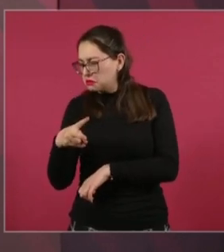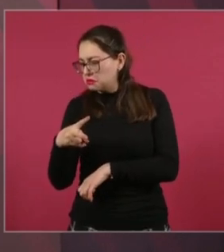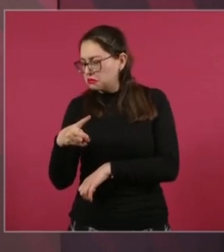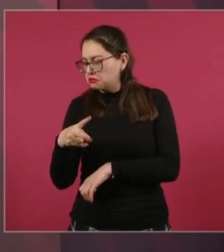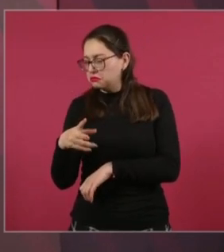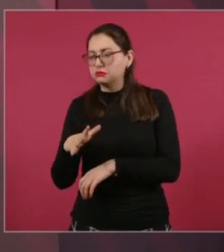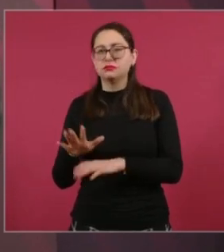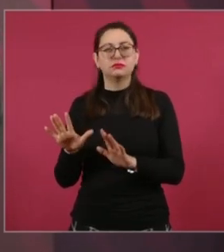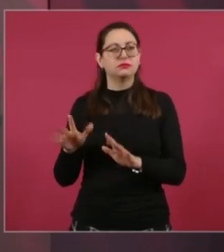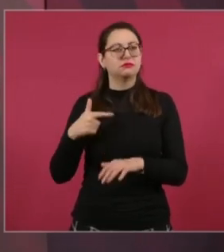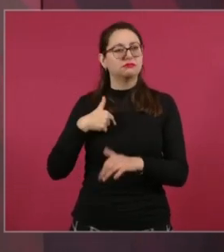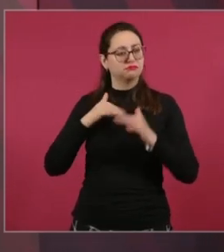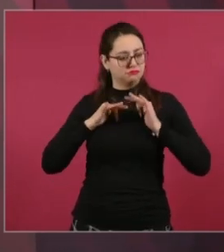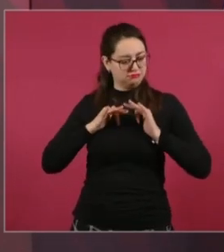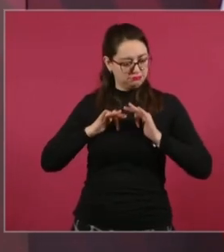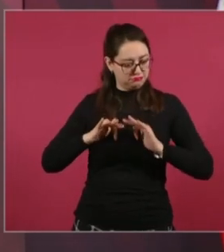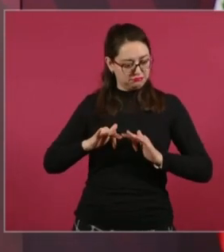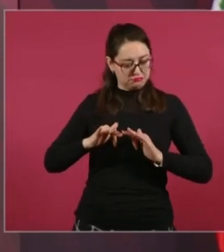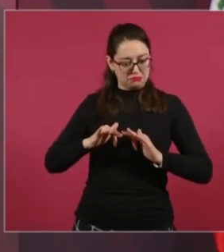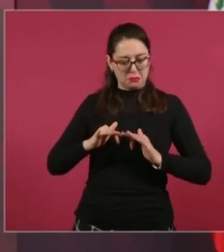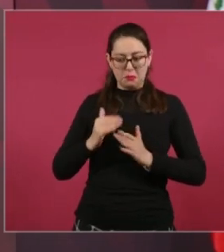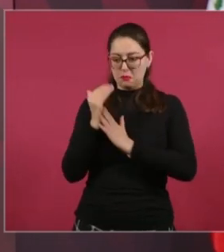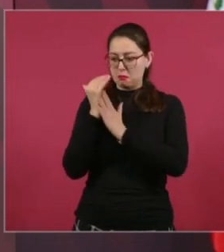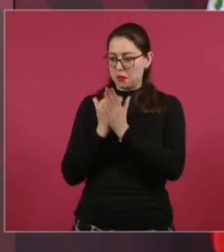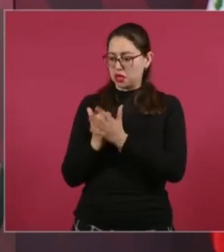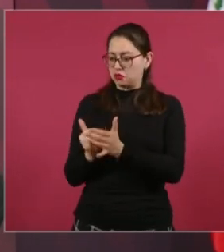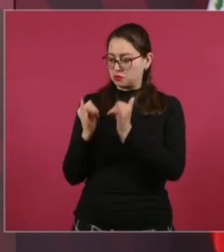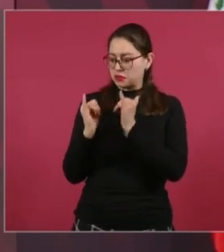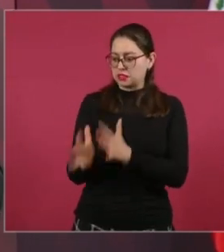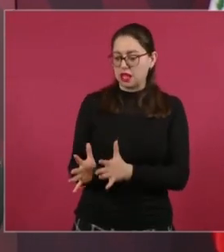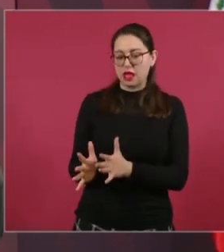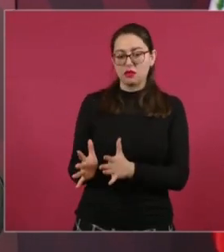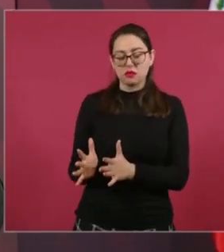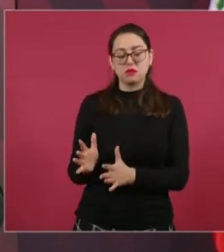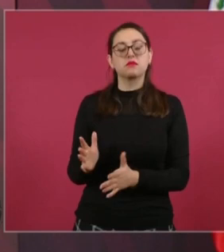porque